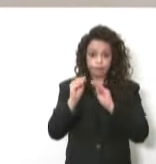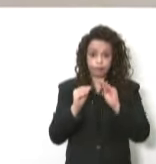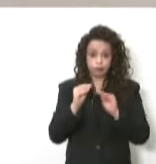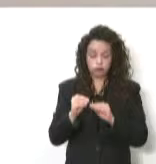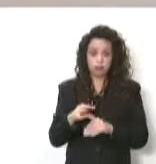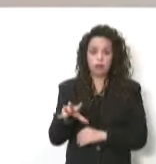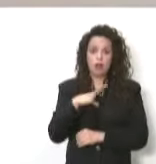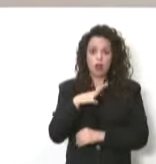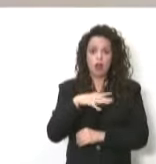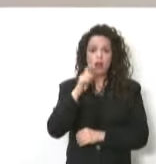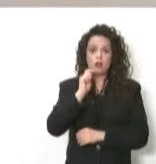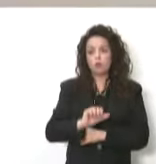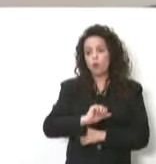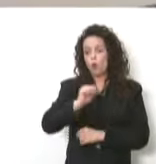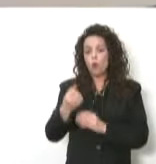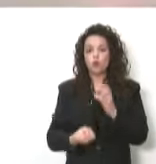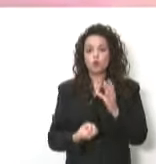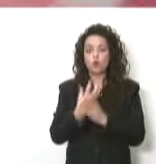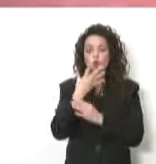nuevo sujeto obligado,